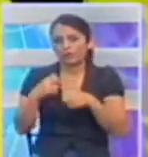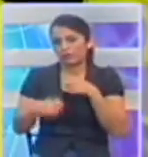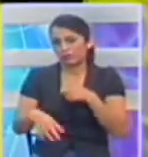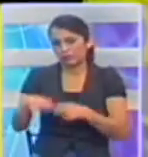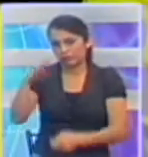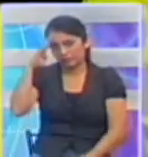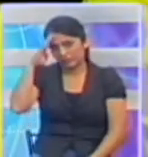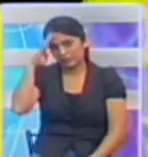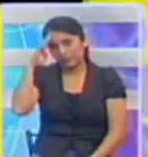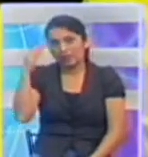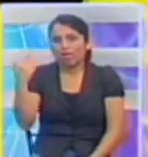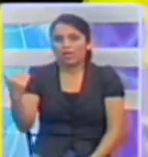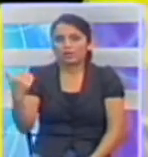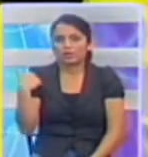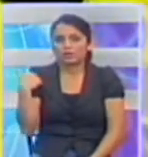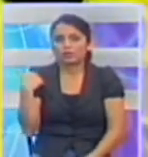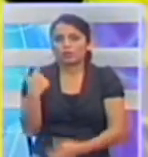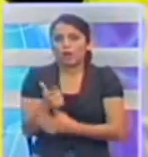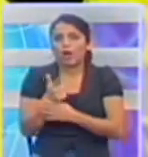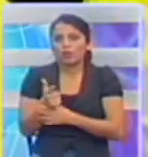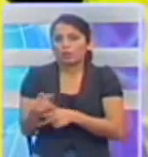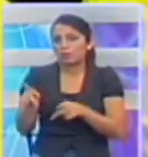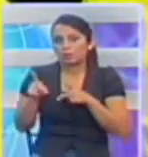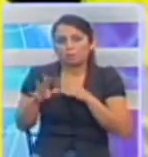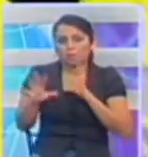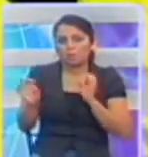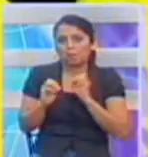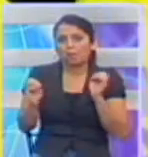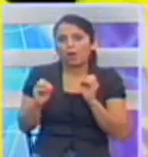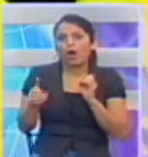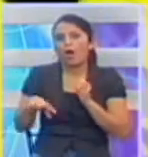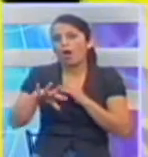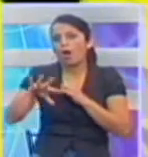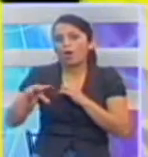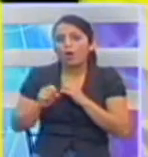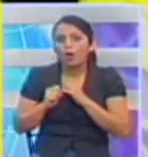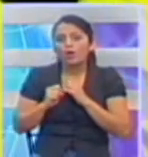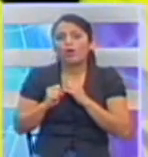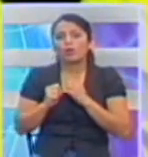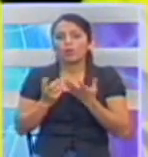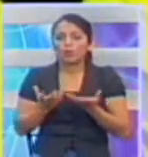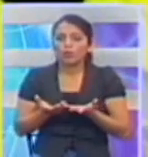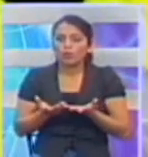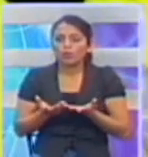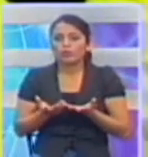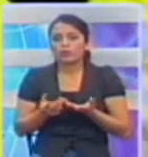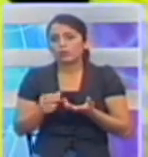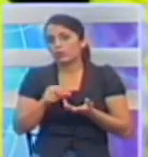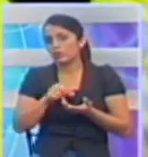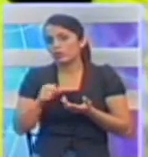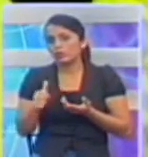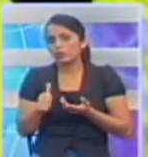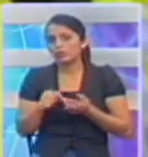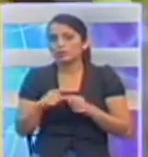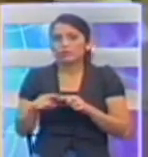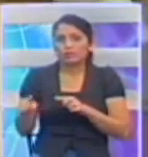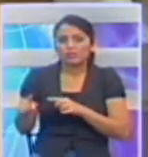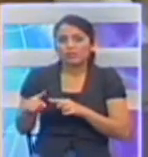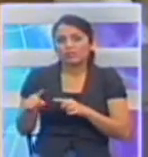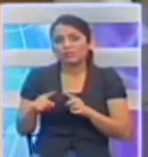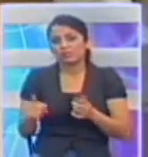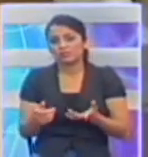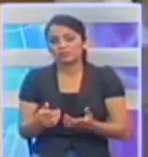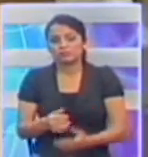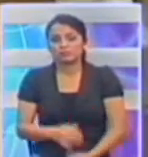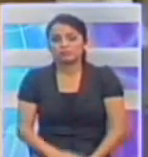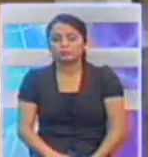Uno por tenencia de armas no autorizadas, otro por robo y otro por tener posesión de sustancias ilícitas. El otro